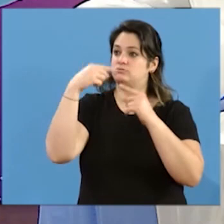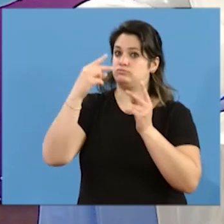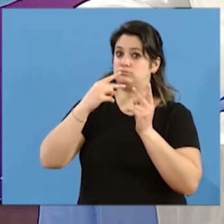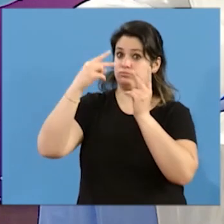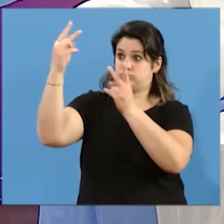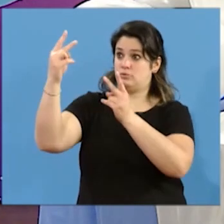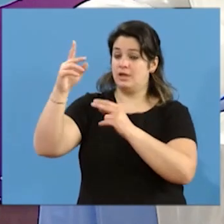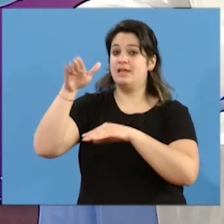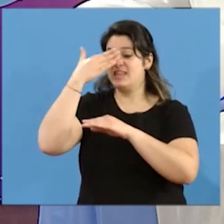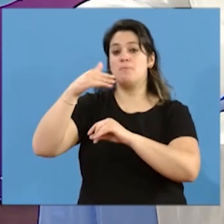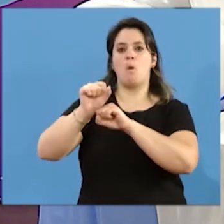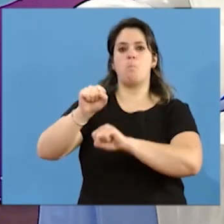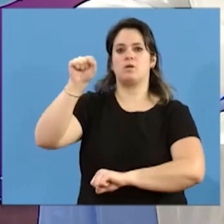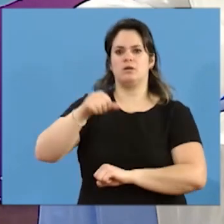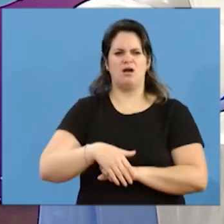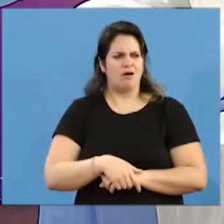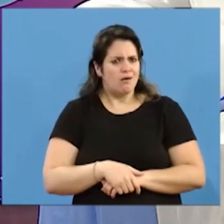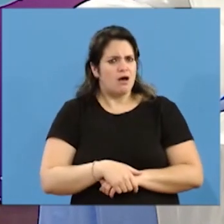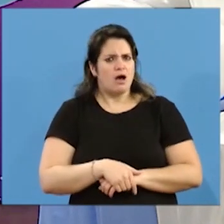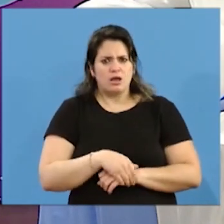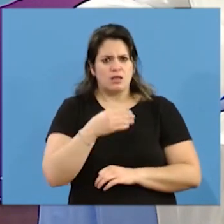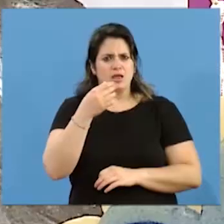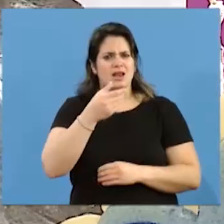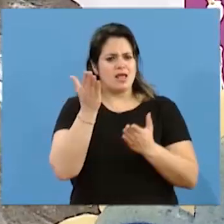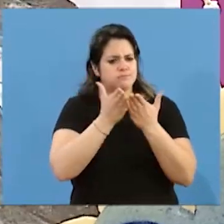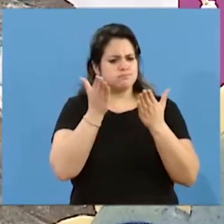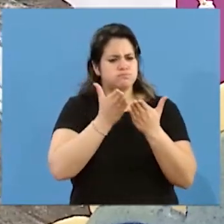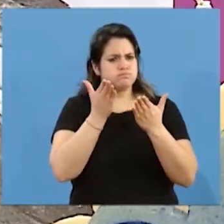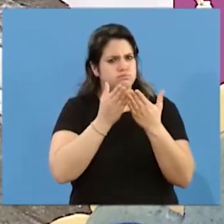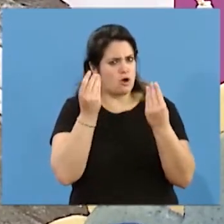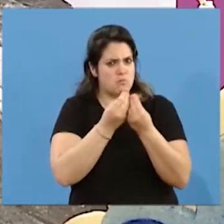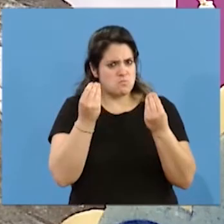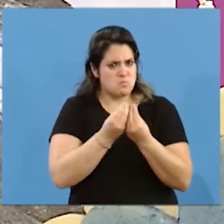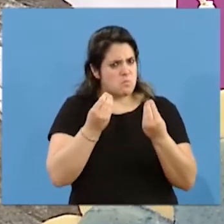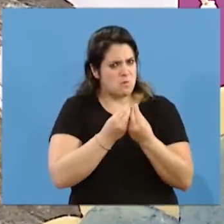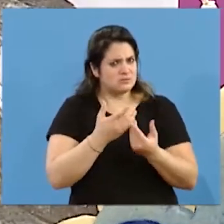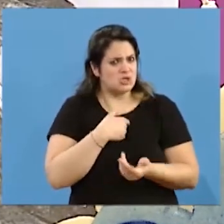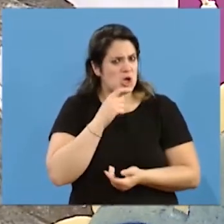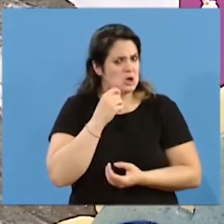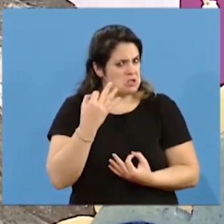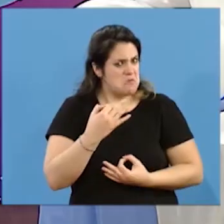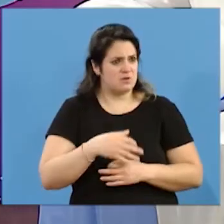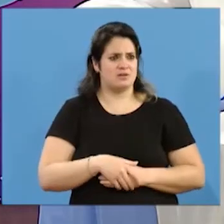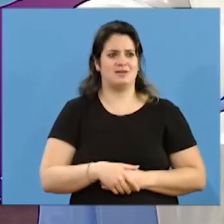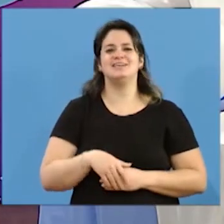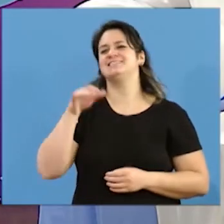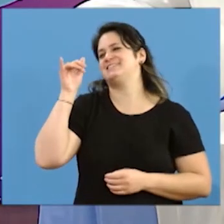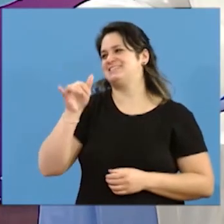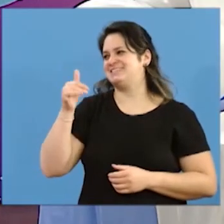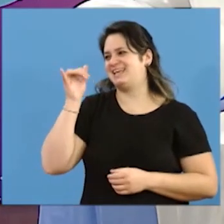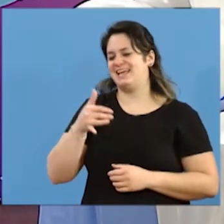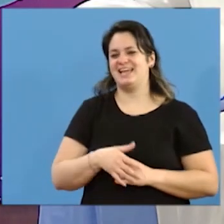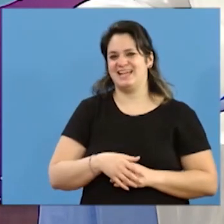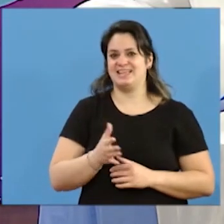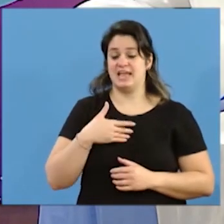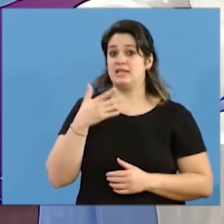recibió. ¡Ay! Era un gran estudiante entonces, Abu. Por supuesto. Y